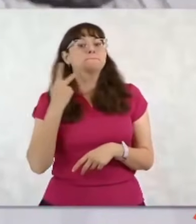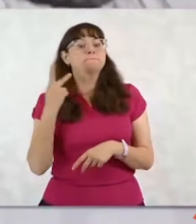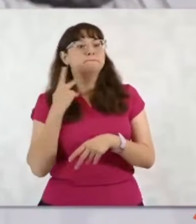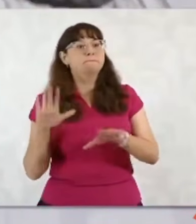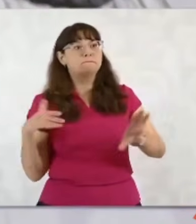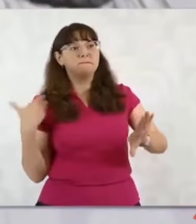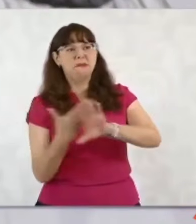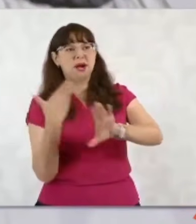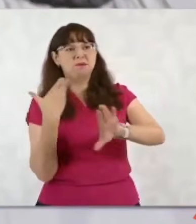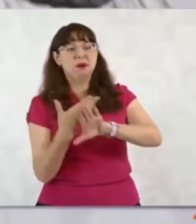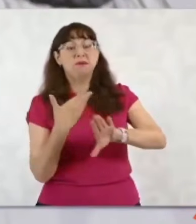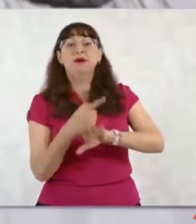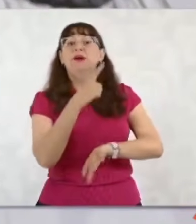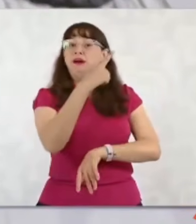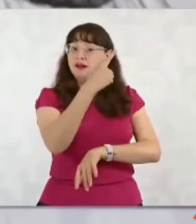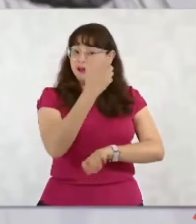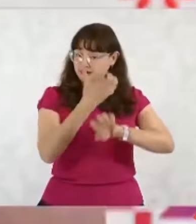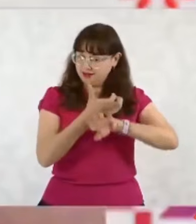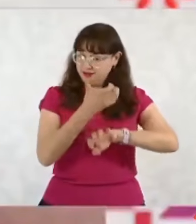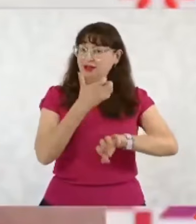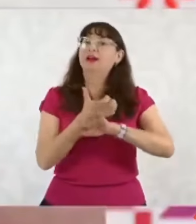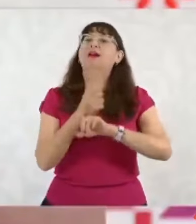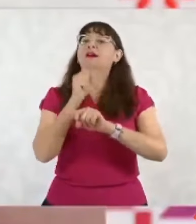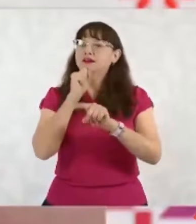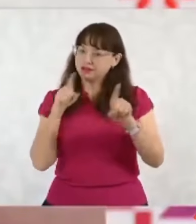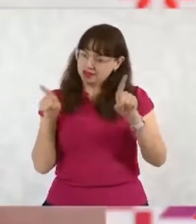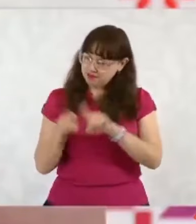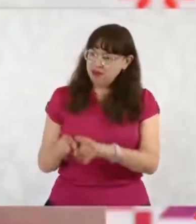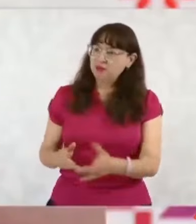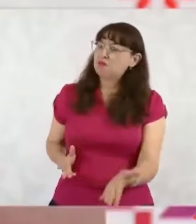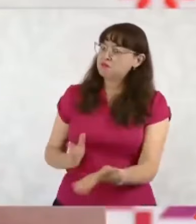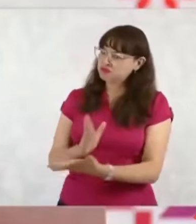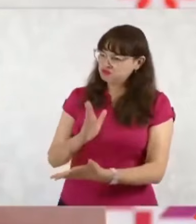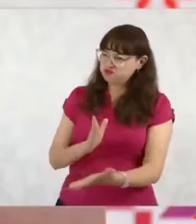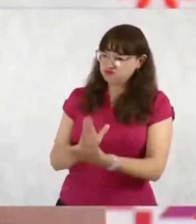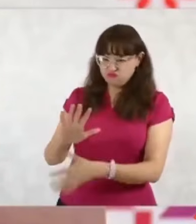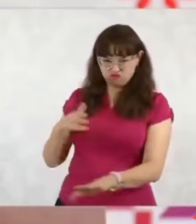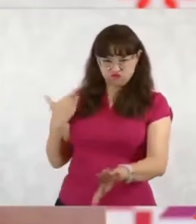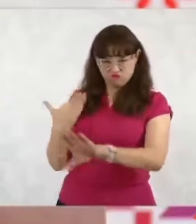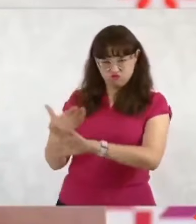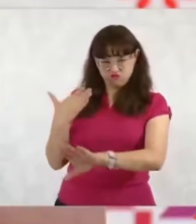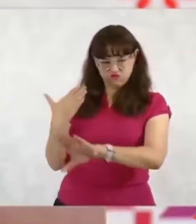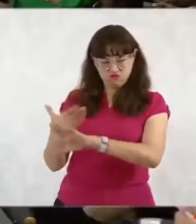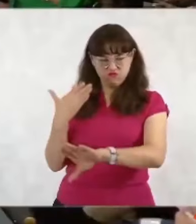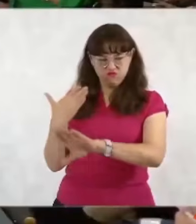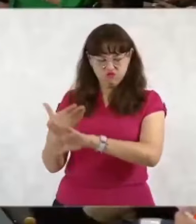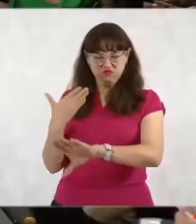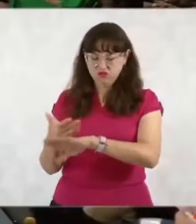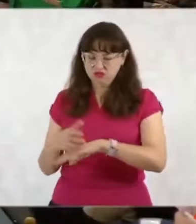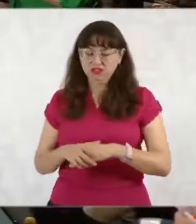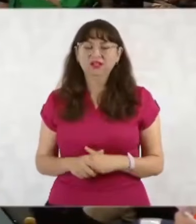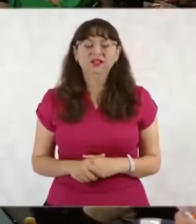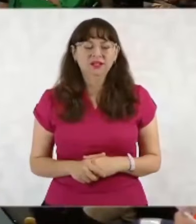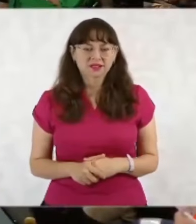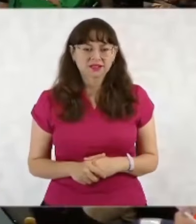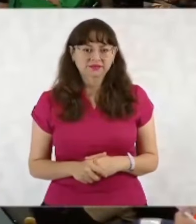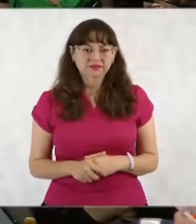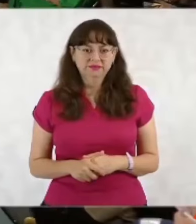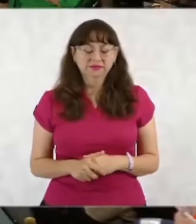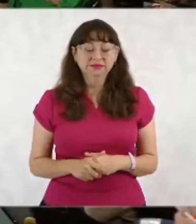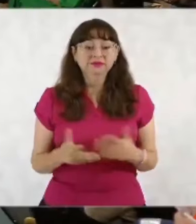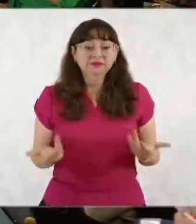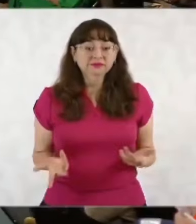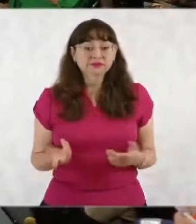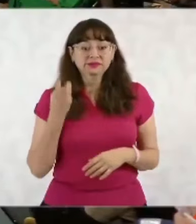Estados Unidos en contra de nuestro proyecto o del proyecto de nación que representamos.